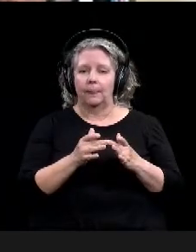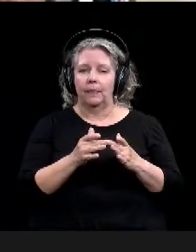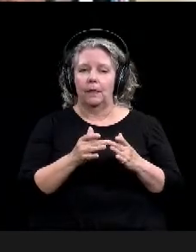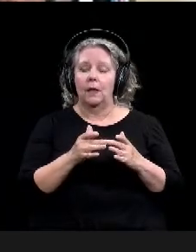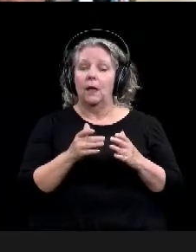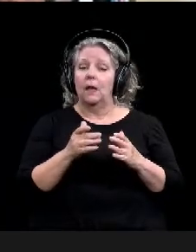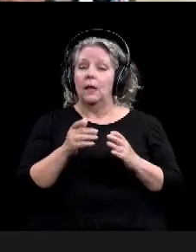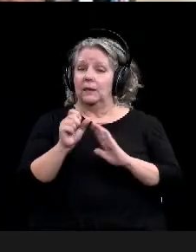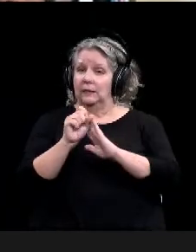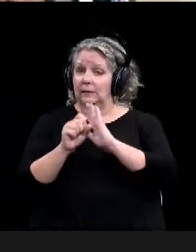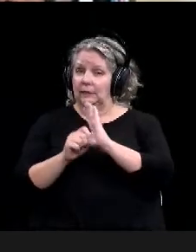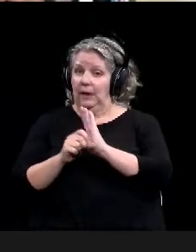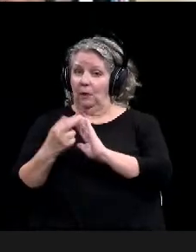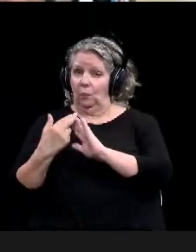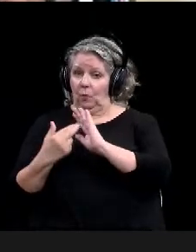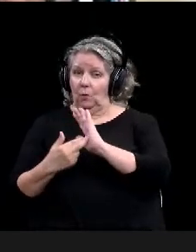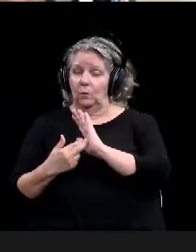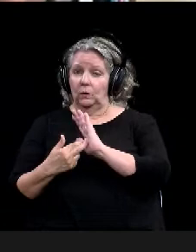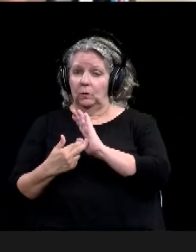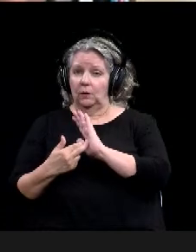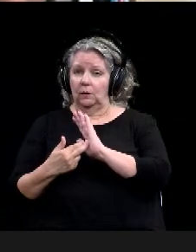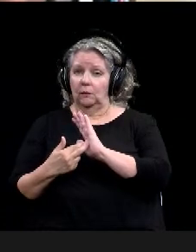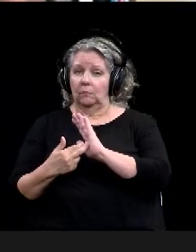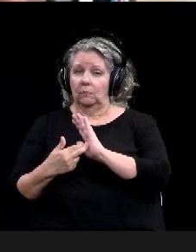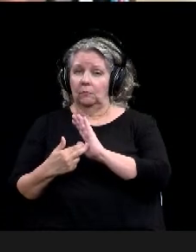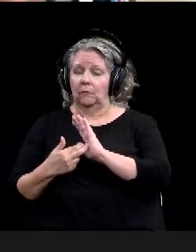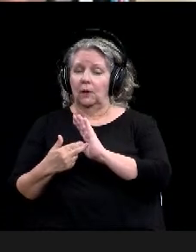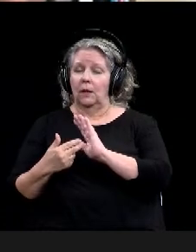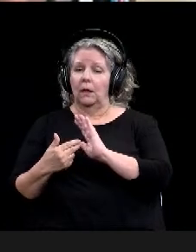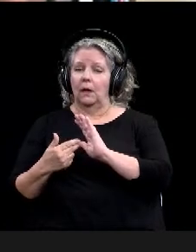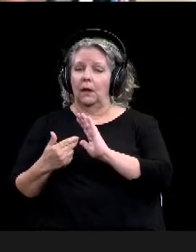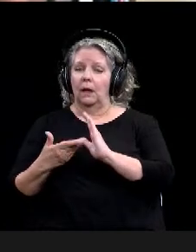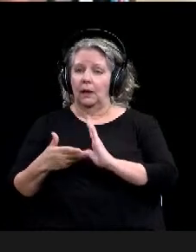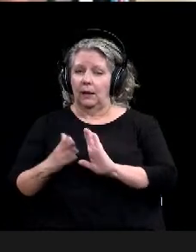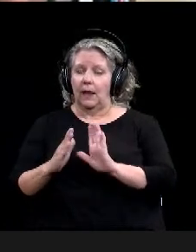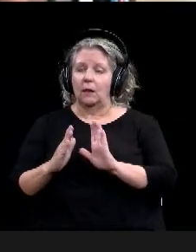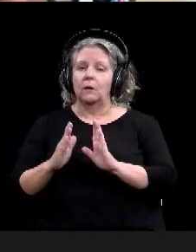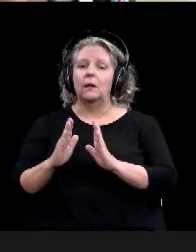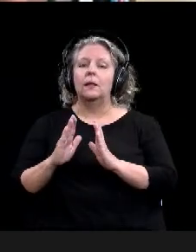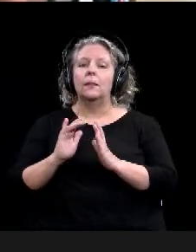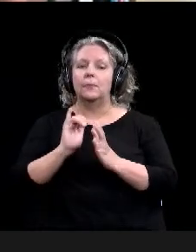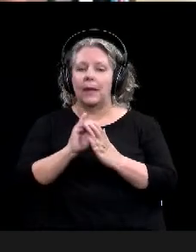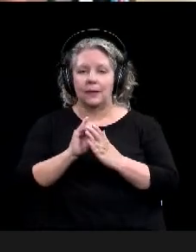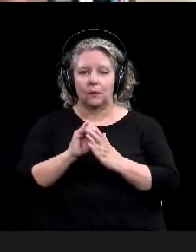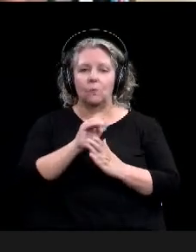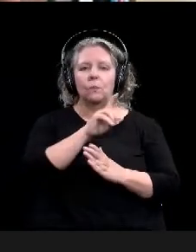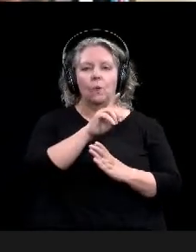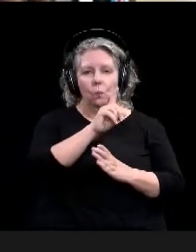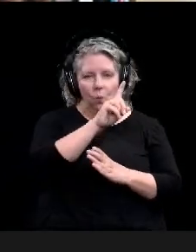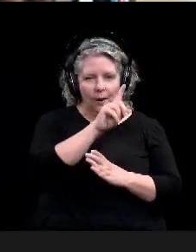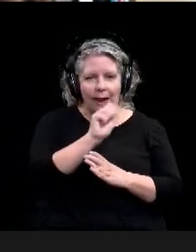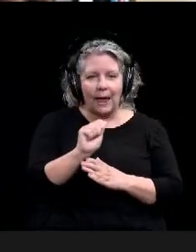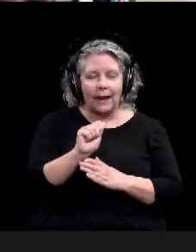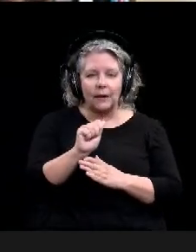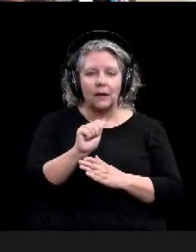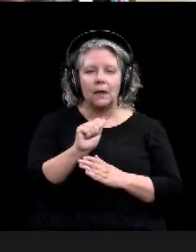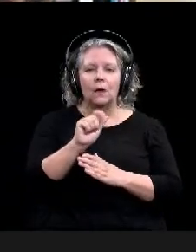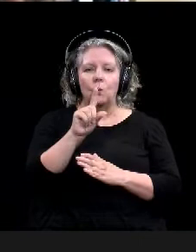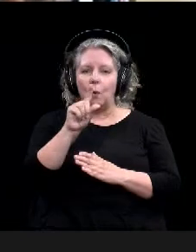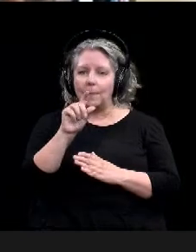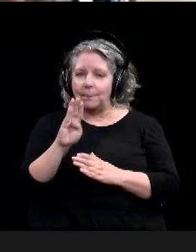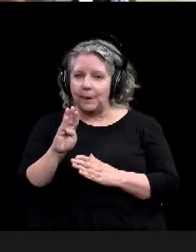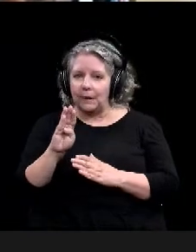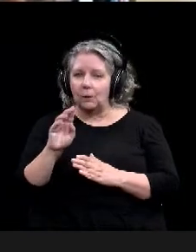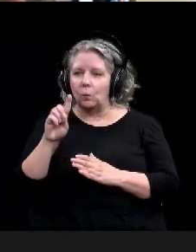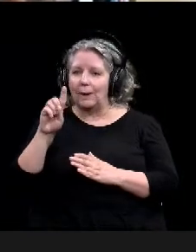de todos modos va a haber esta prioridad para las personas que en otras palabras sí ahí